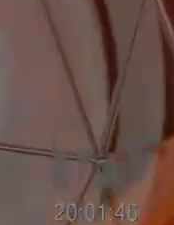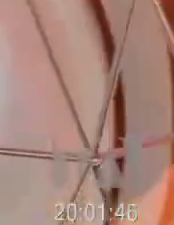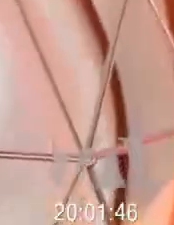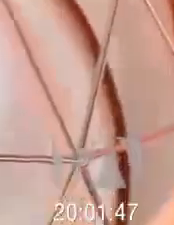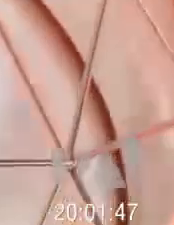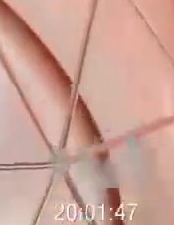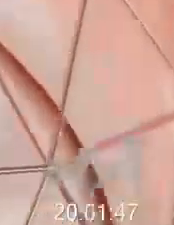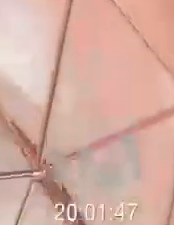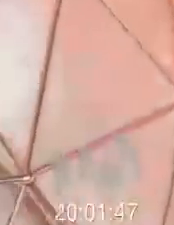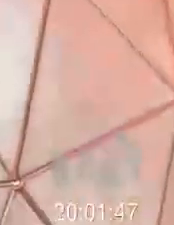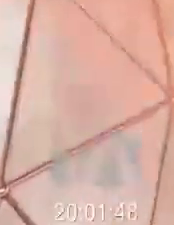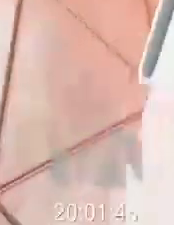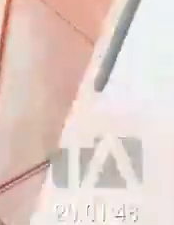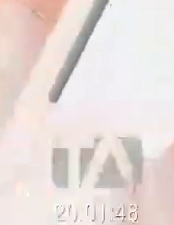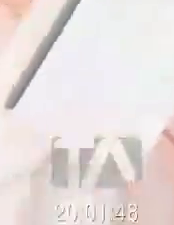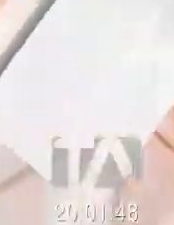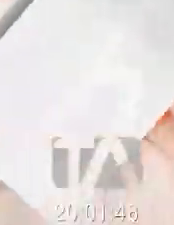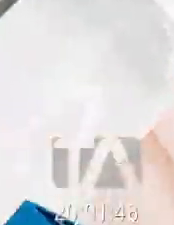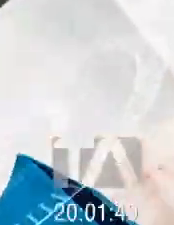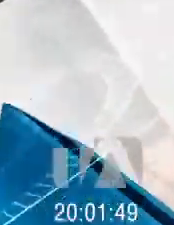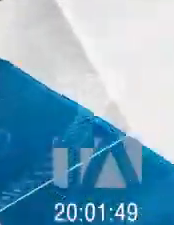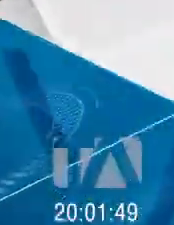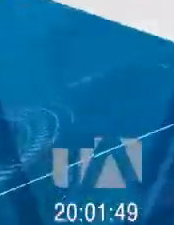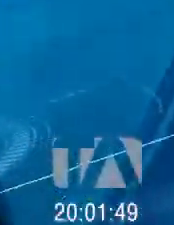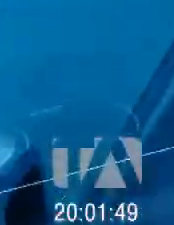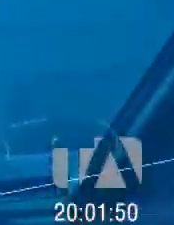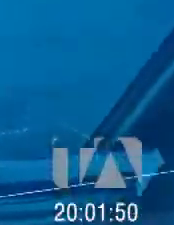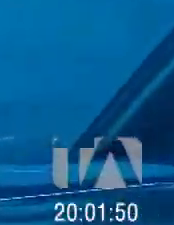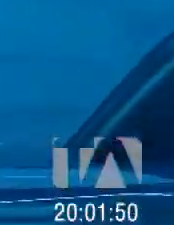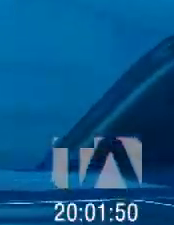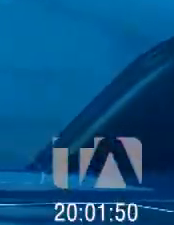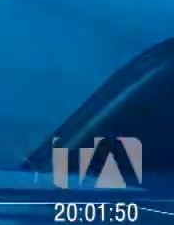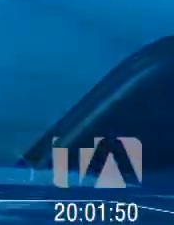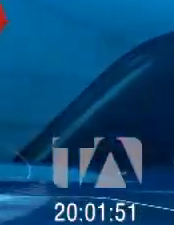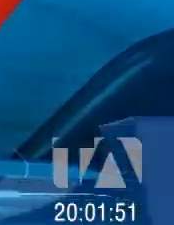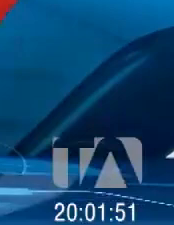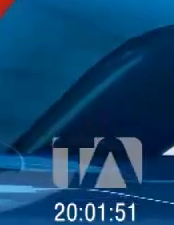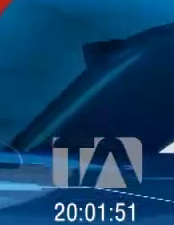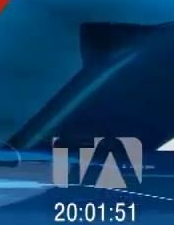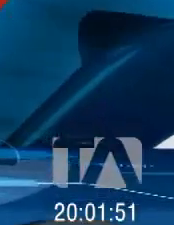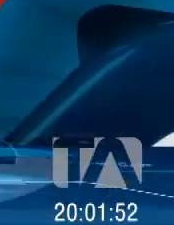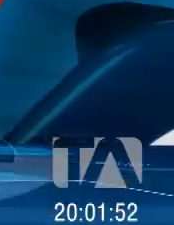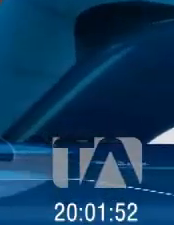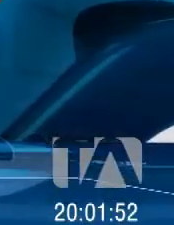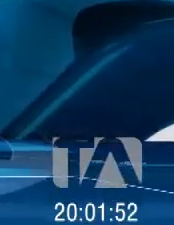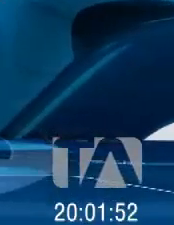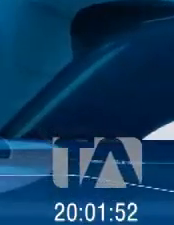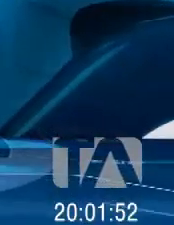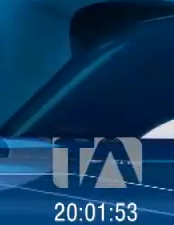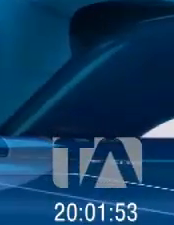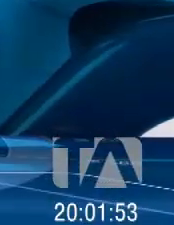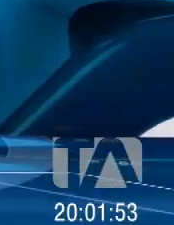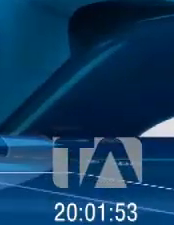El Amazonas presenta 24 horas con Diana León.